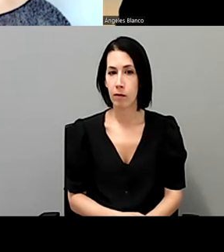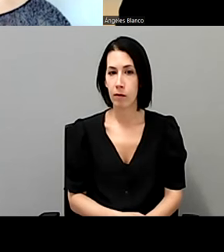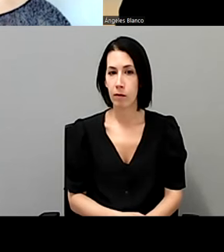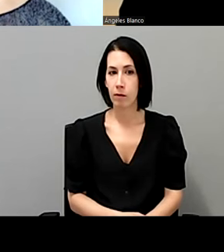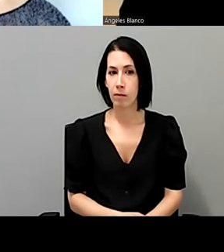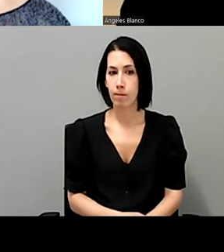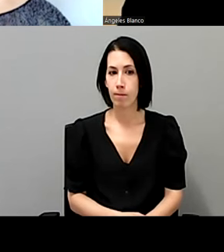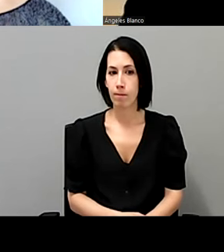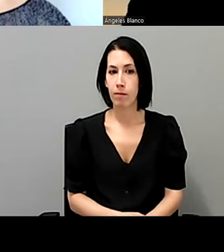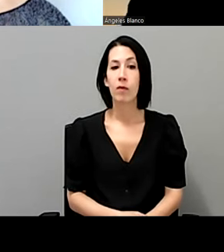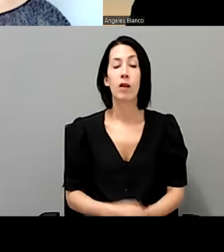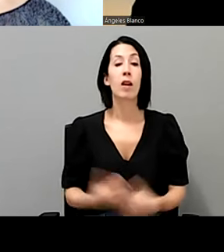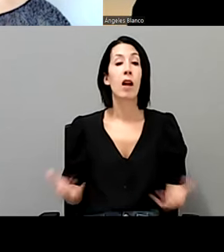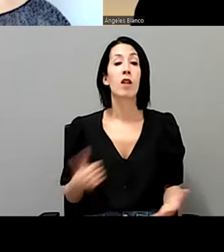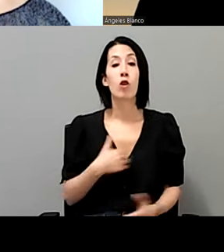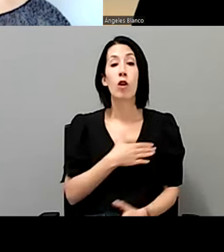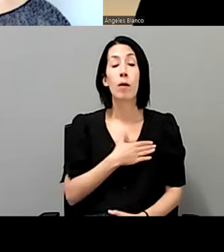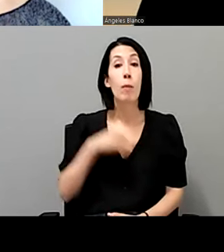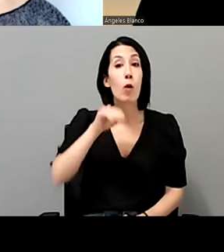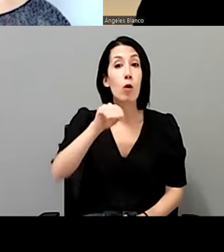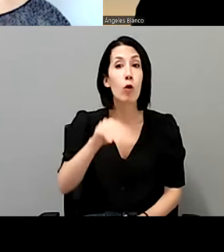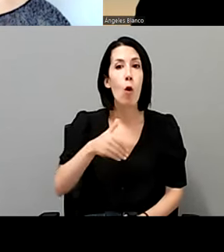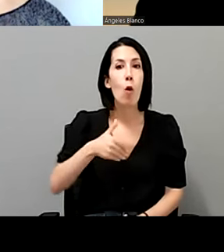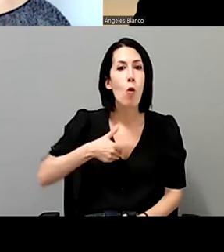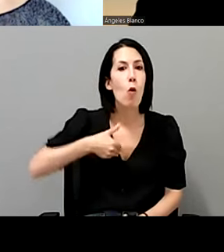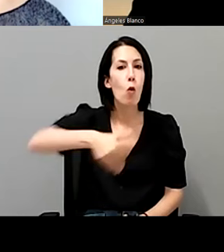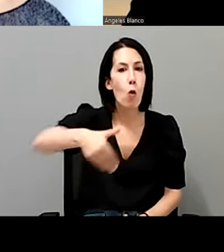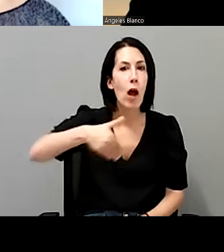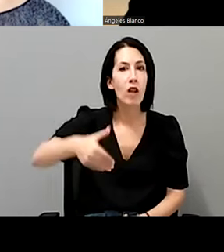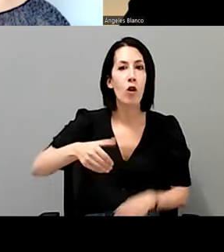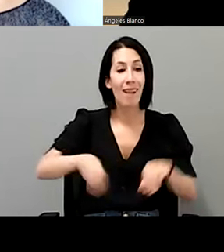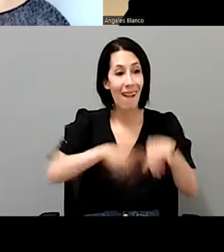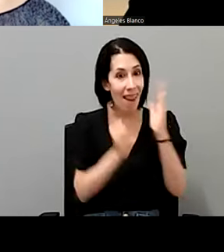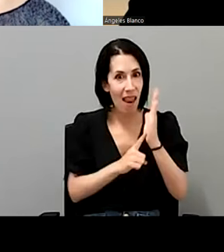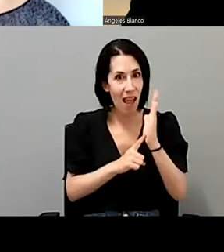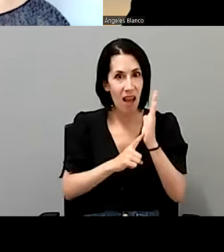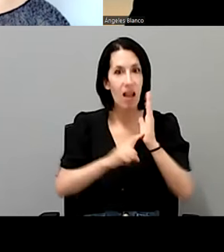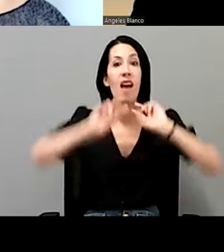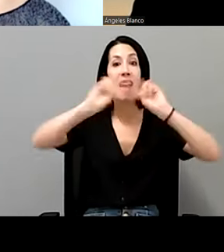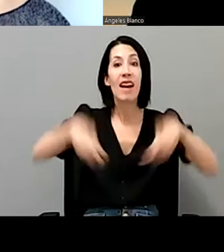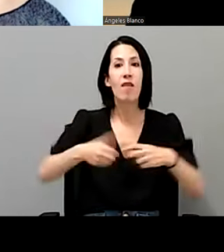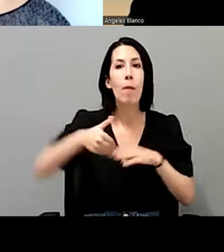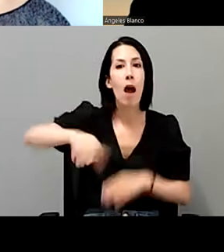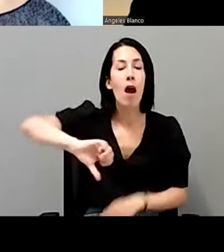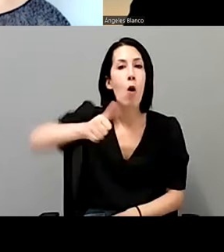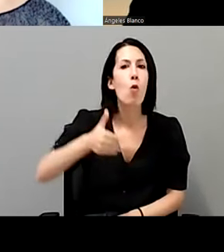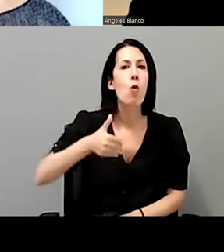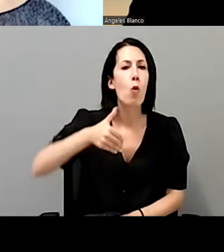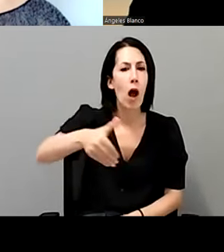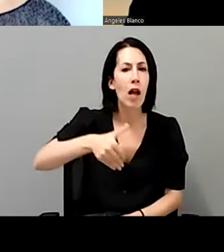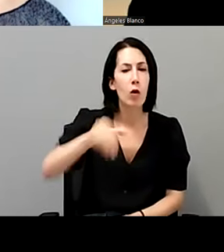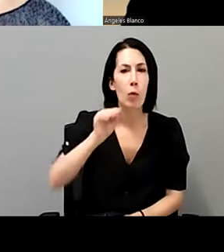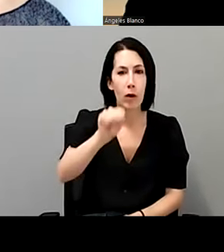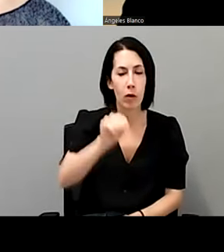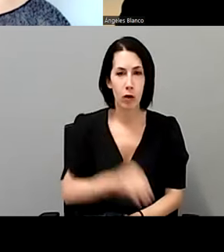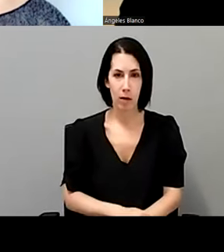aprobaría la reforma de esta ley, porque él